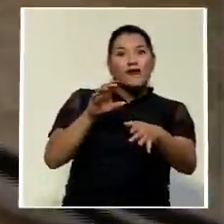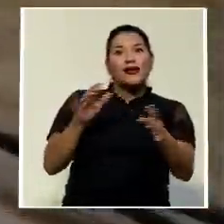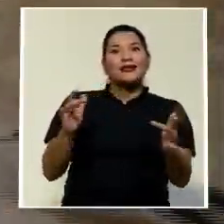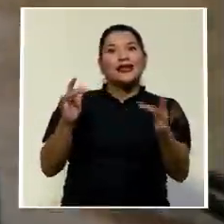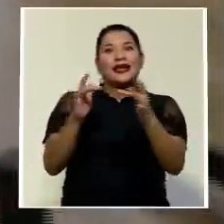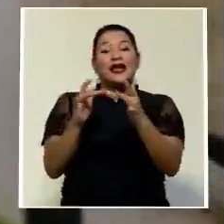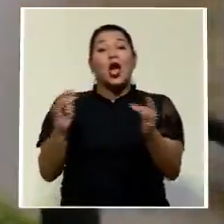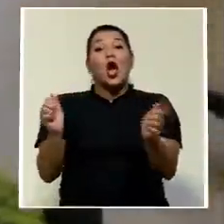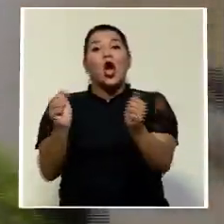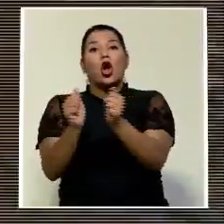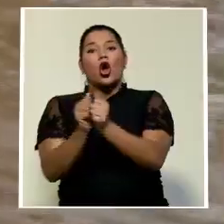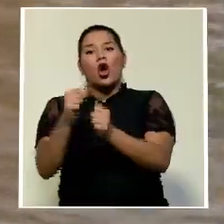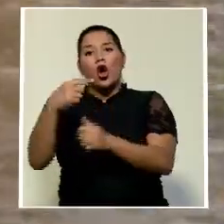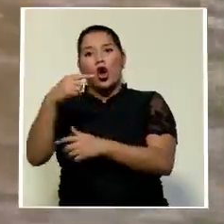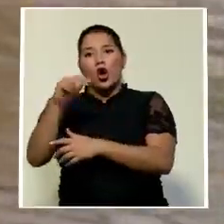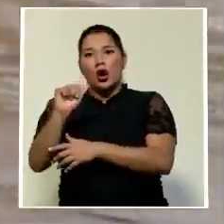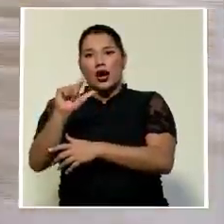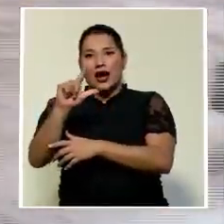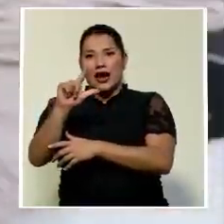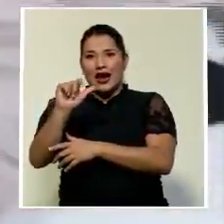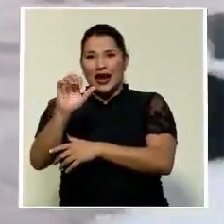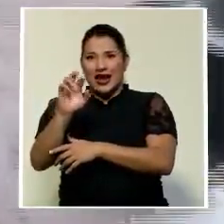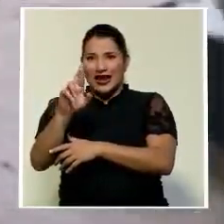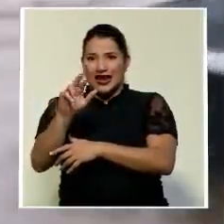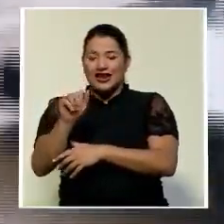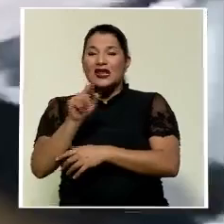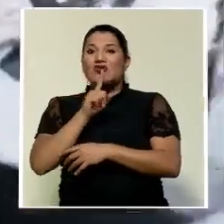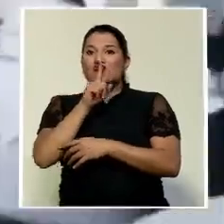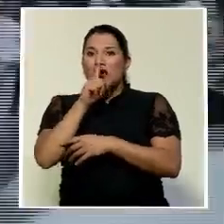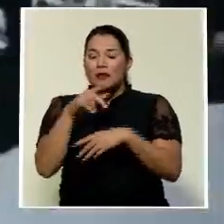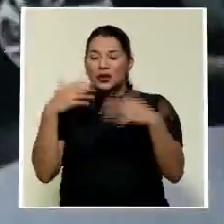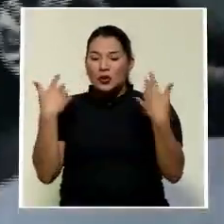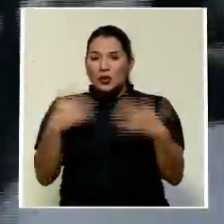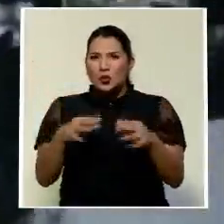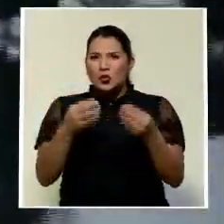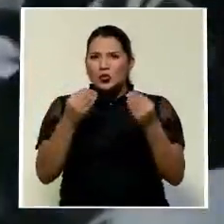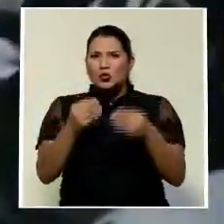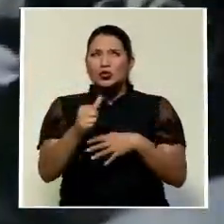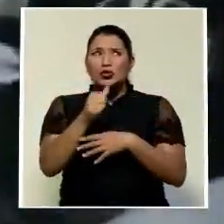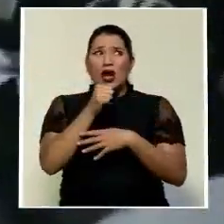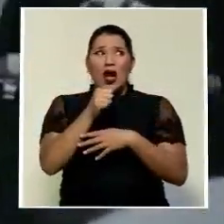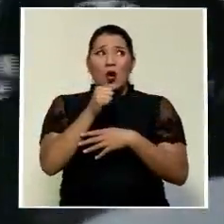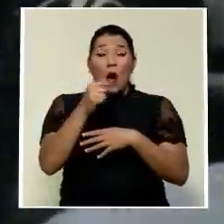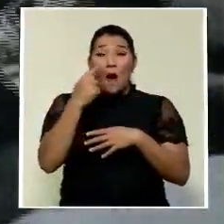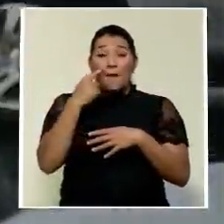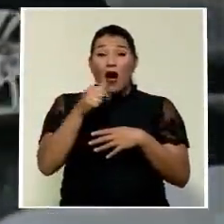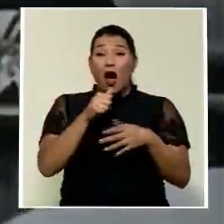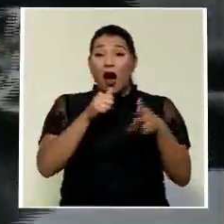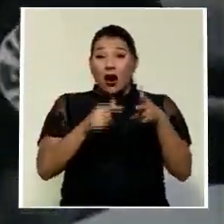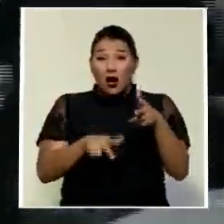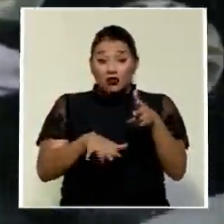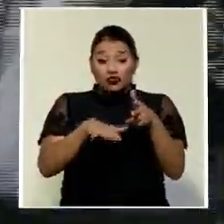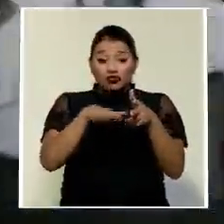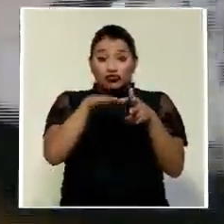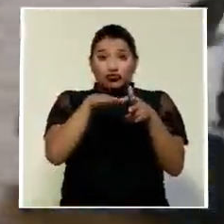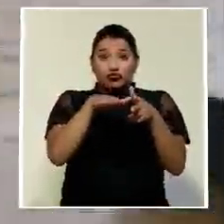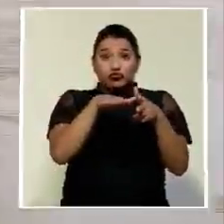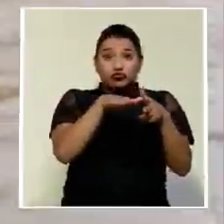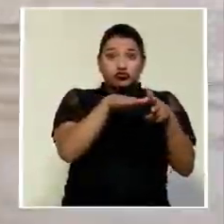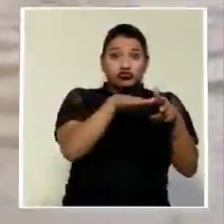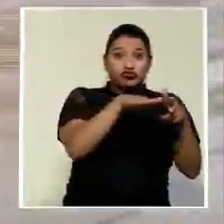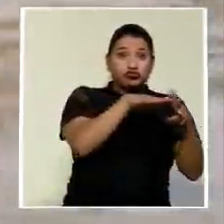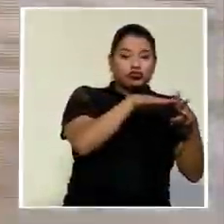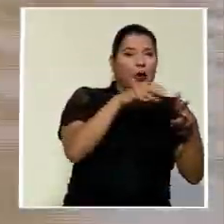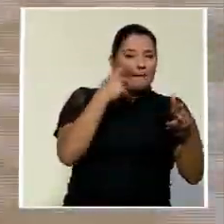Es impresionante la cantidad de agua que arrastró este carro que vemos en pantalla en